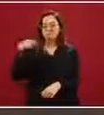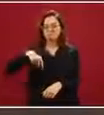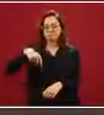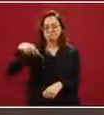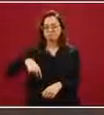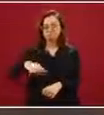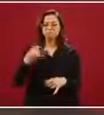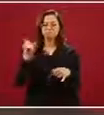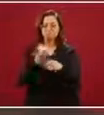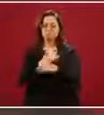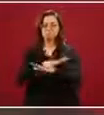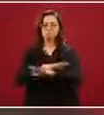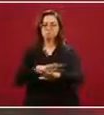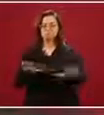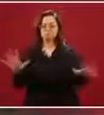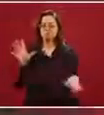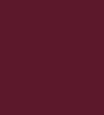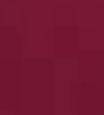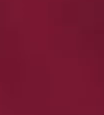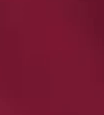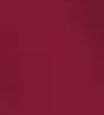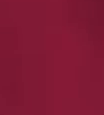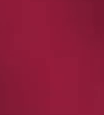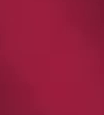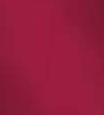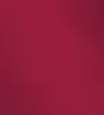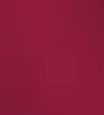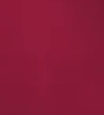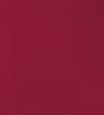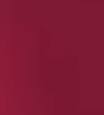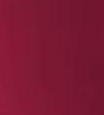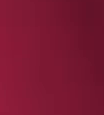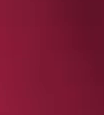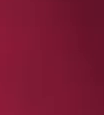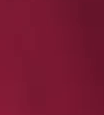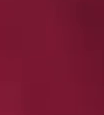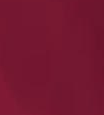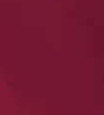informando. Gobierno de México.